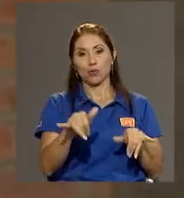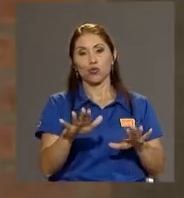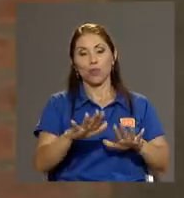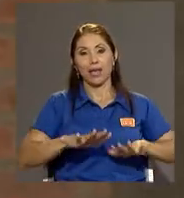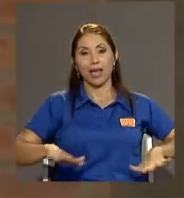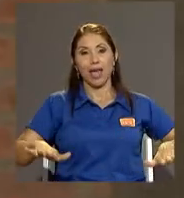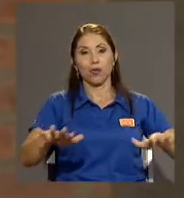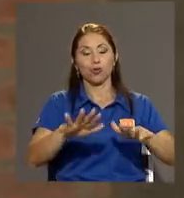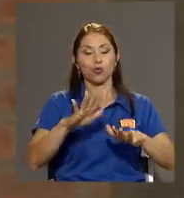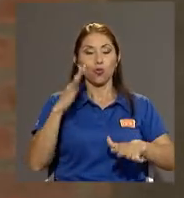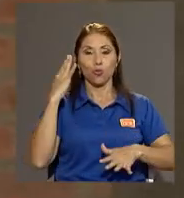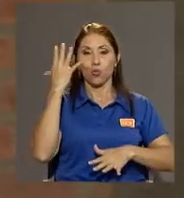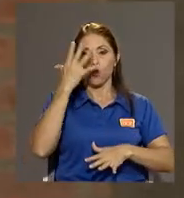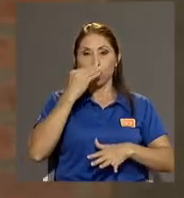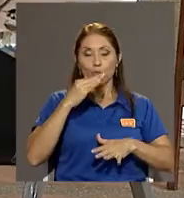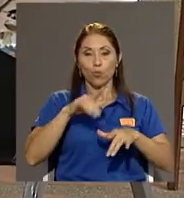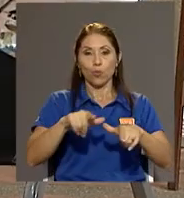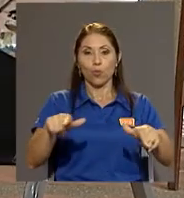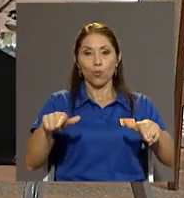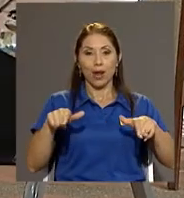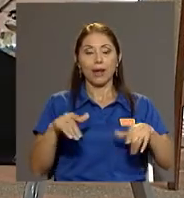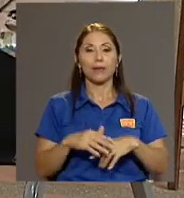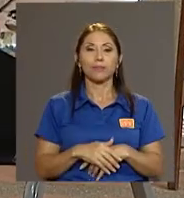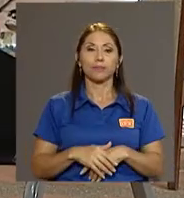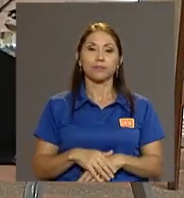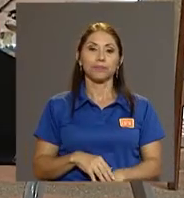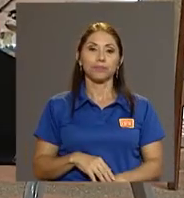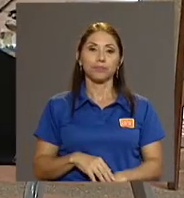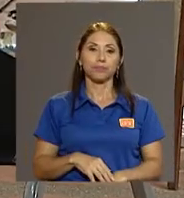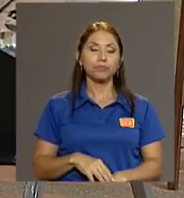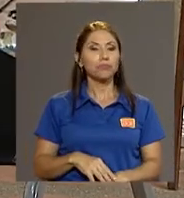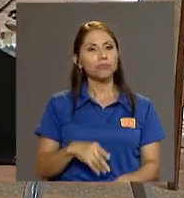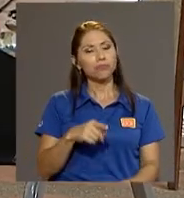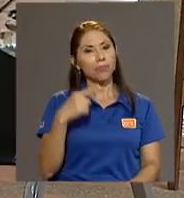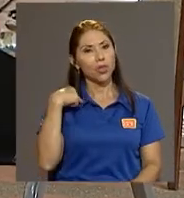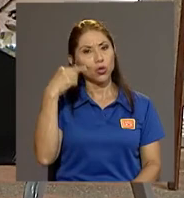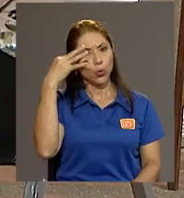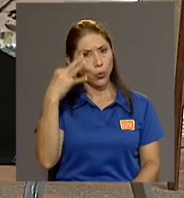un lugar bellísimo. Han pensado, yo creo que con tres